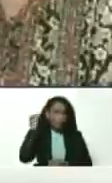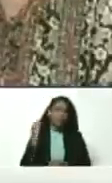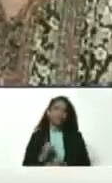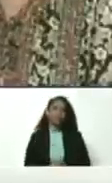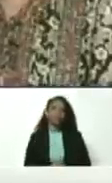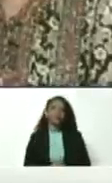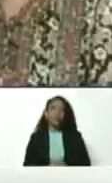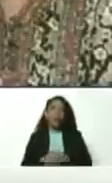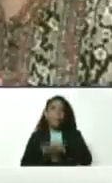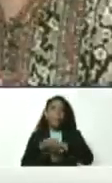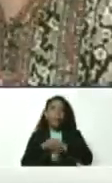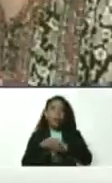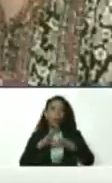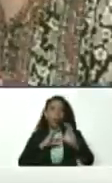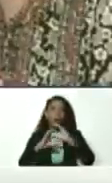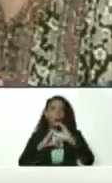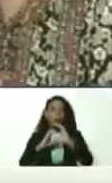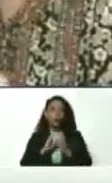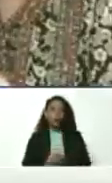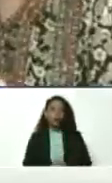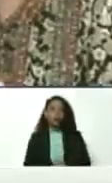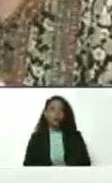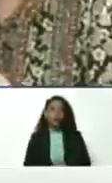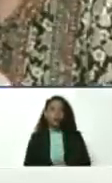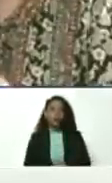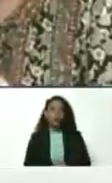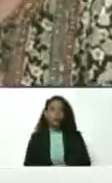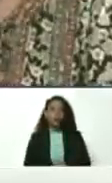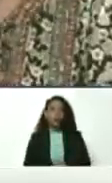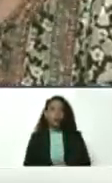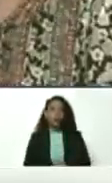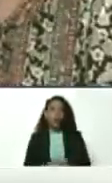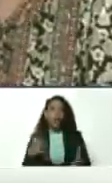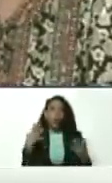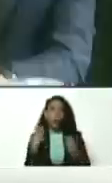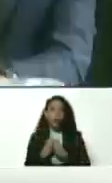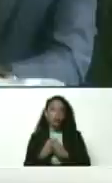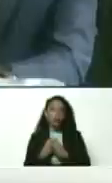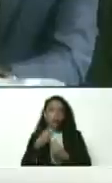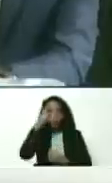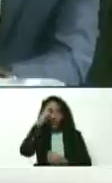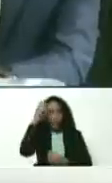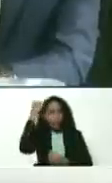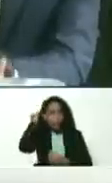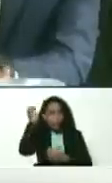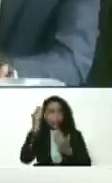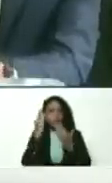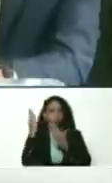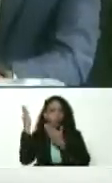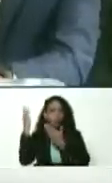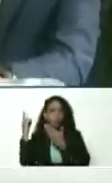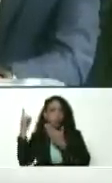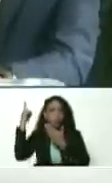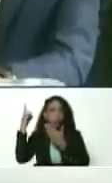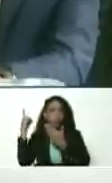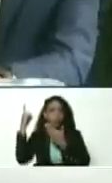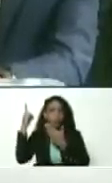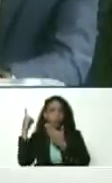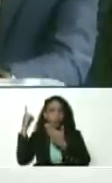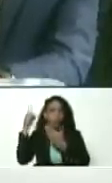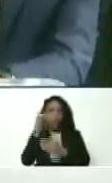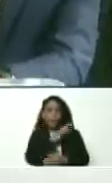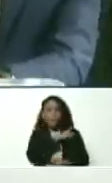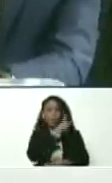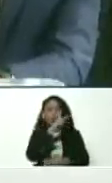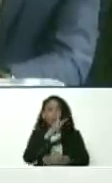ministro de comunicaciones compañero alfredo nazaret ñáñez poeta de verdad